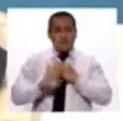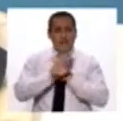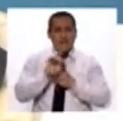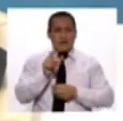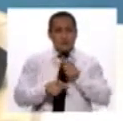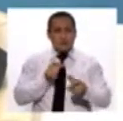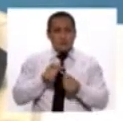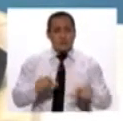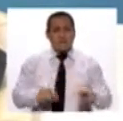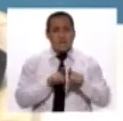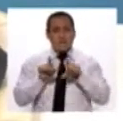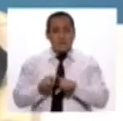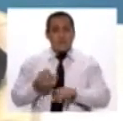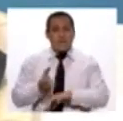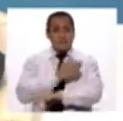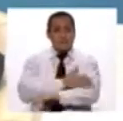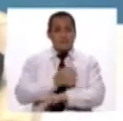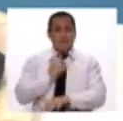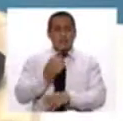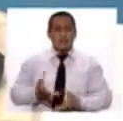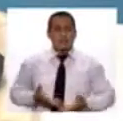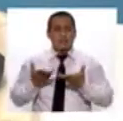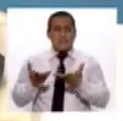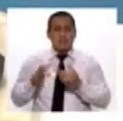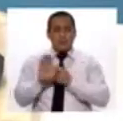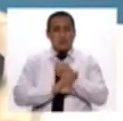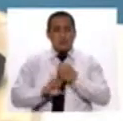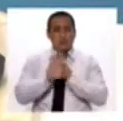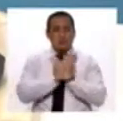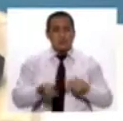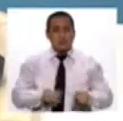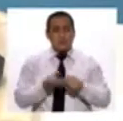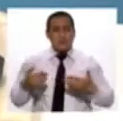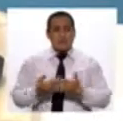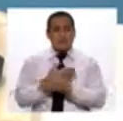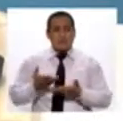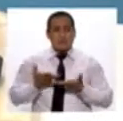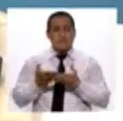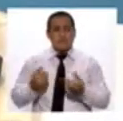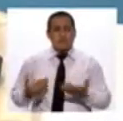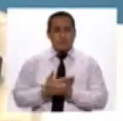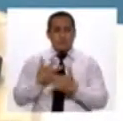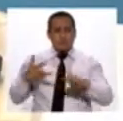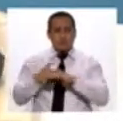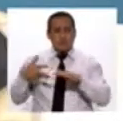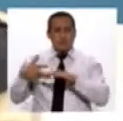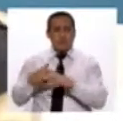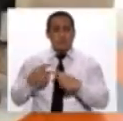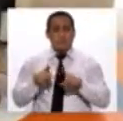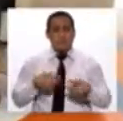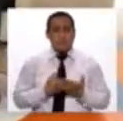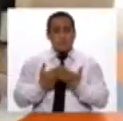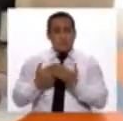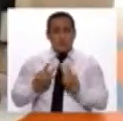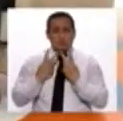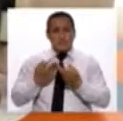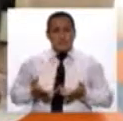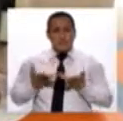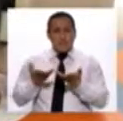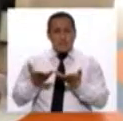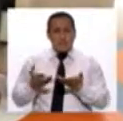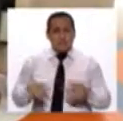derechos de los ciudadanos. El precedente anterior facilitaba esa protección, el nuevo le pone nuevos obstáculos para esa protección. Pero el hecho de que en algún momento se le haya